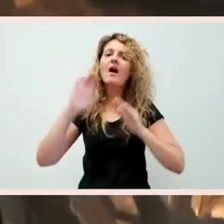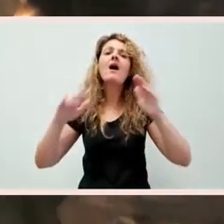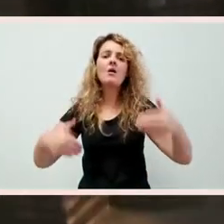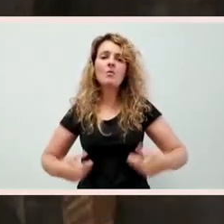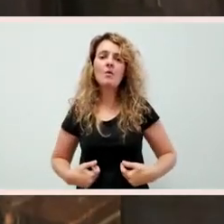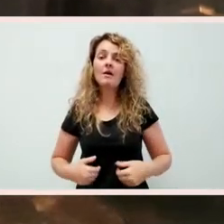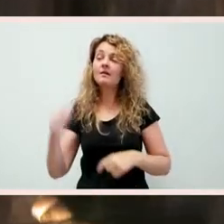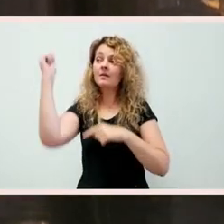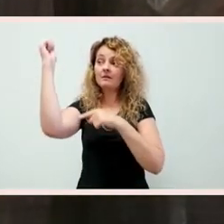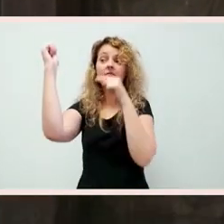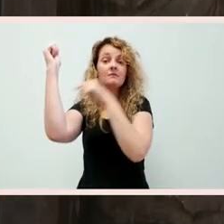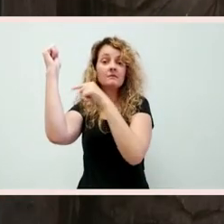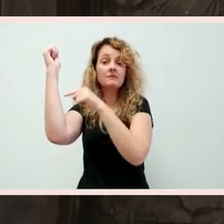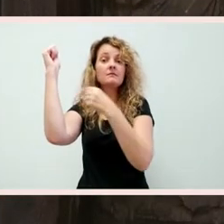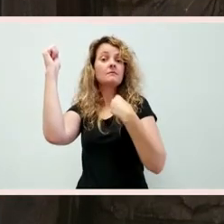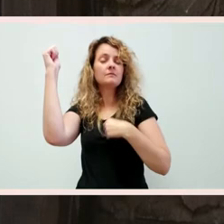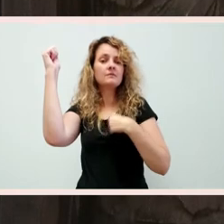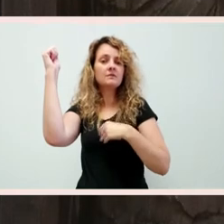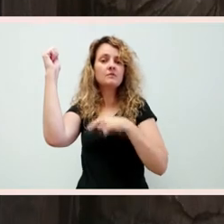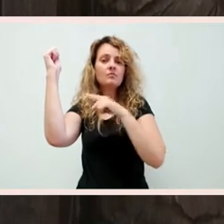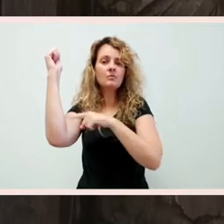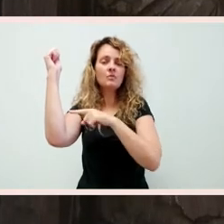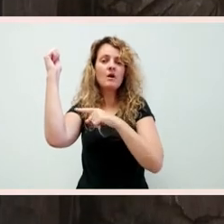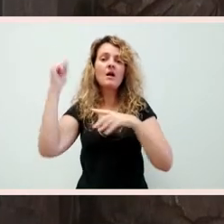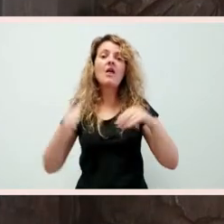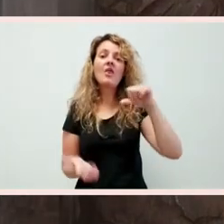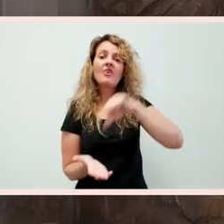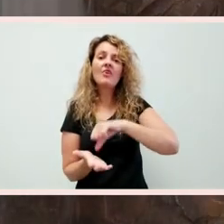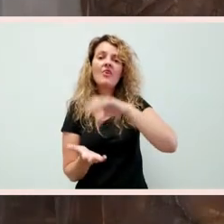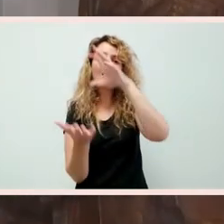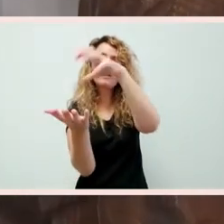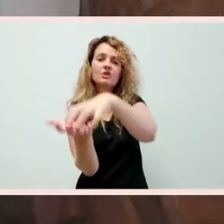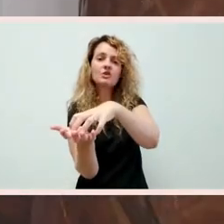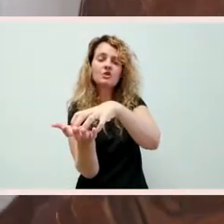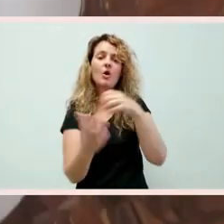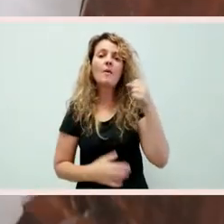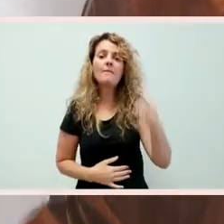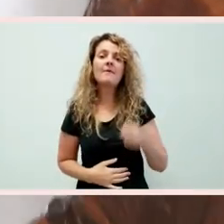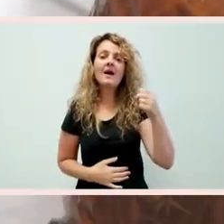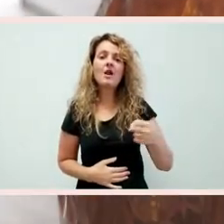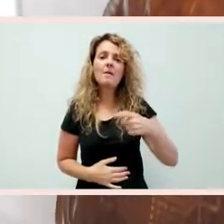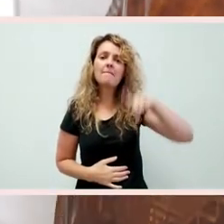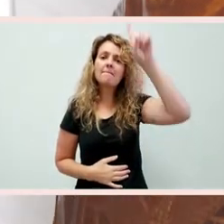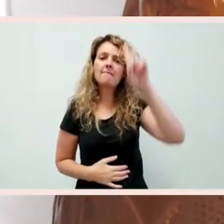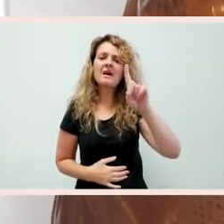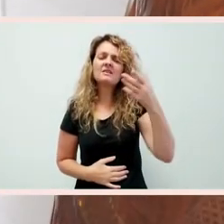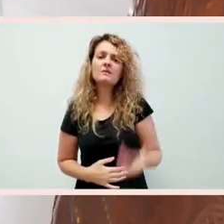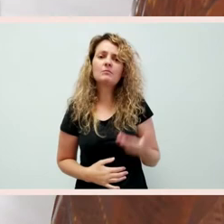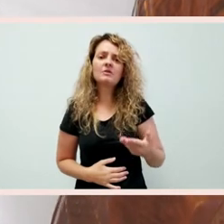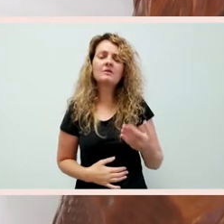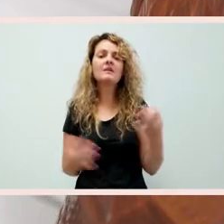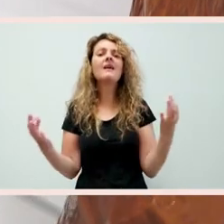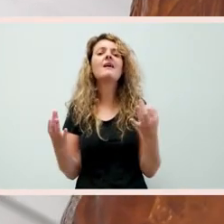columna pertence ao centro de peregrinaxe máis importante, polo menos do noso país, que sería a Catedral de Santiago de